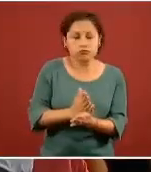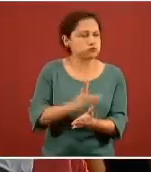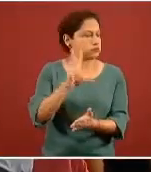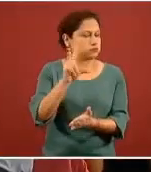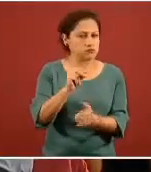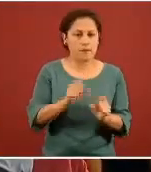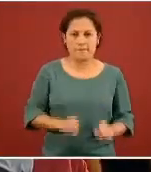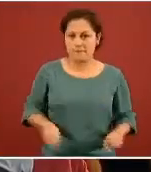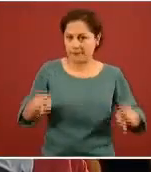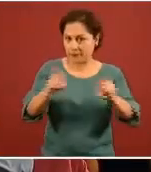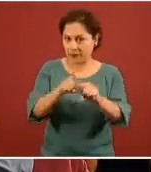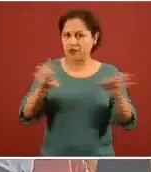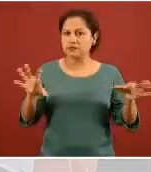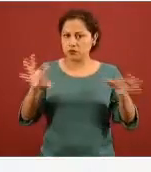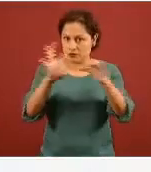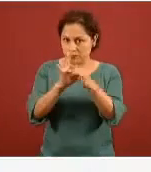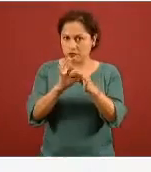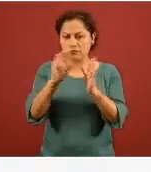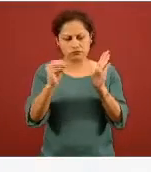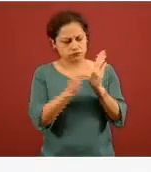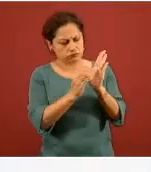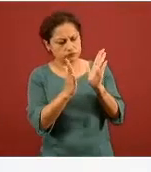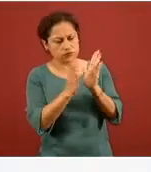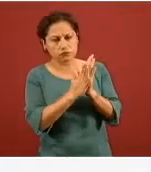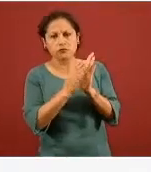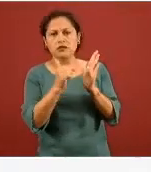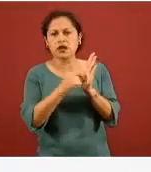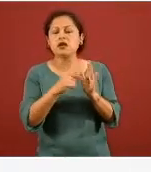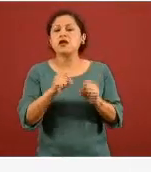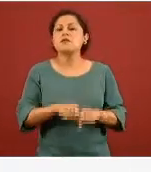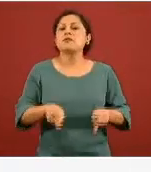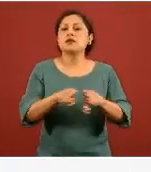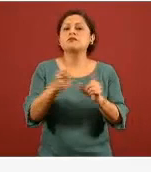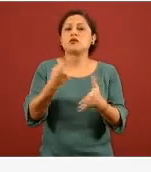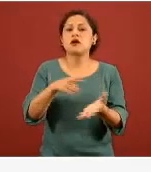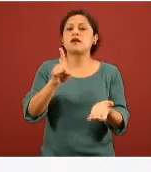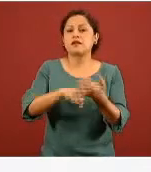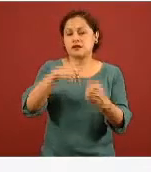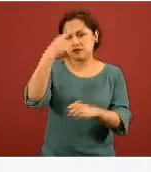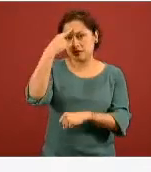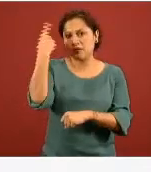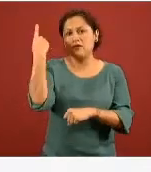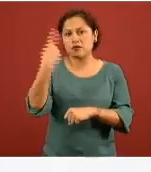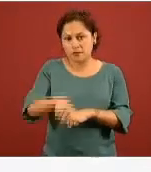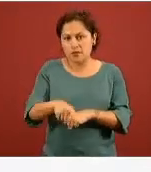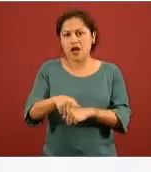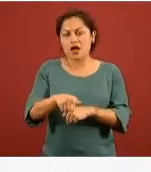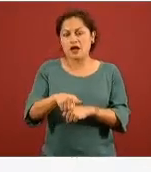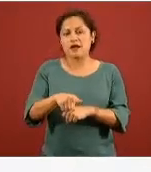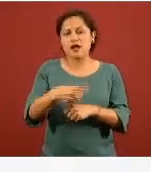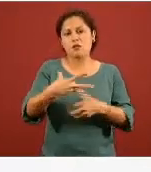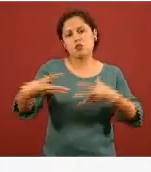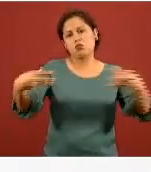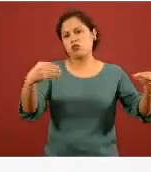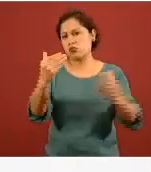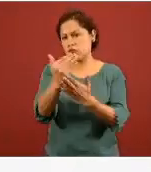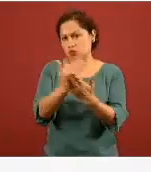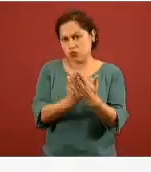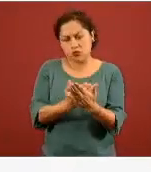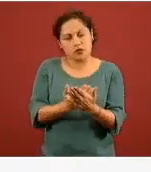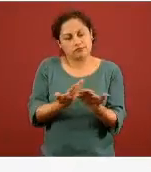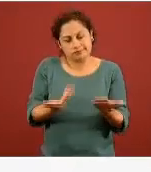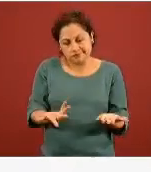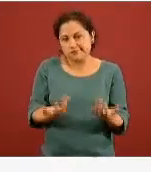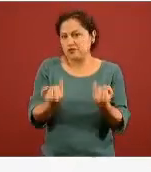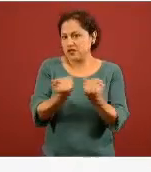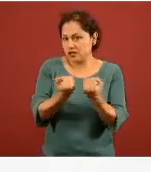las contenidos que hay en el marco de las medidas de prevención y mitigación se incorporan realmente todos los